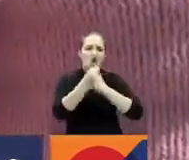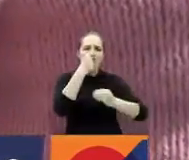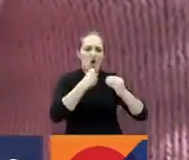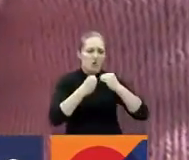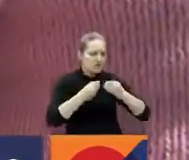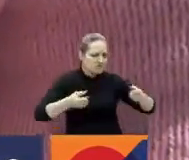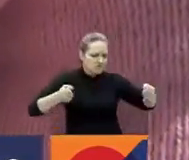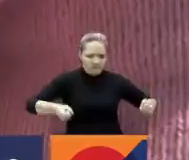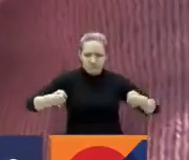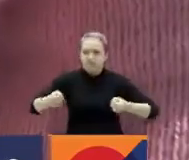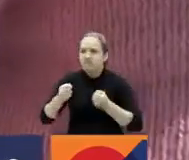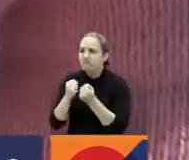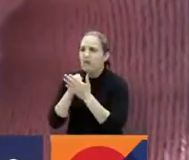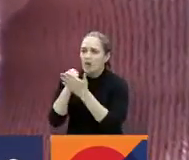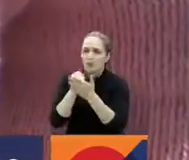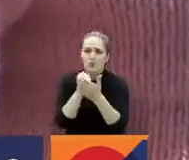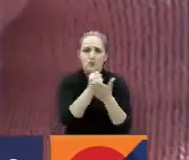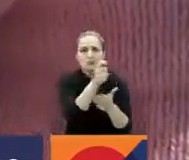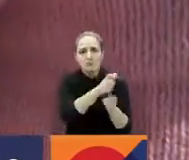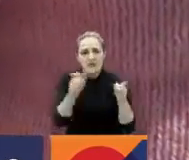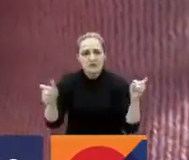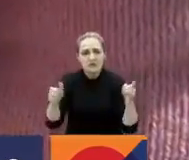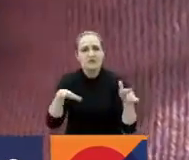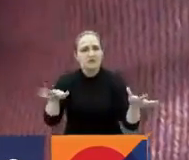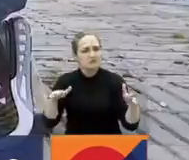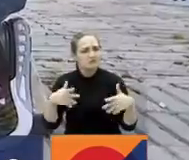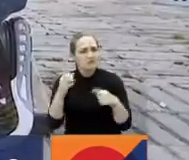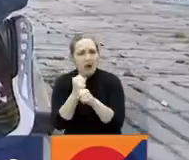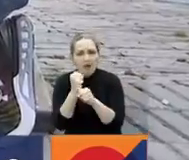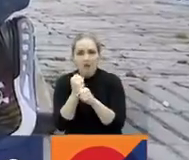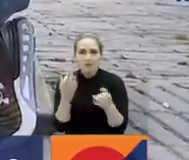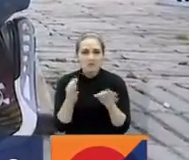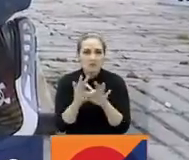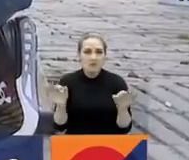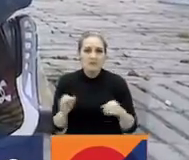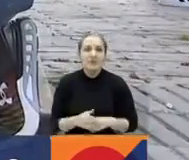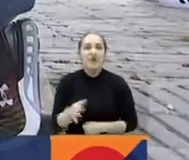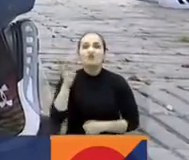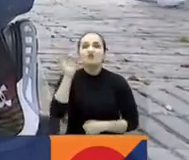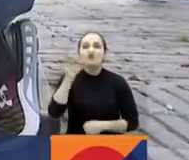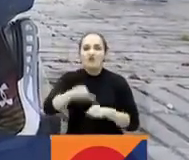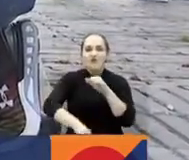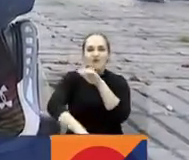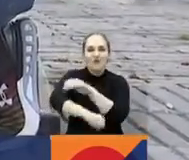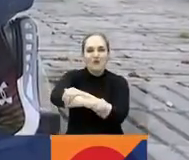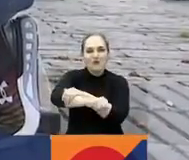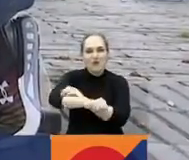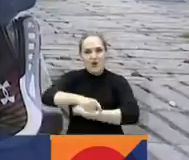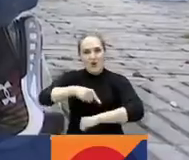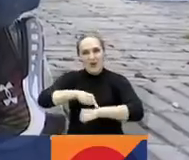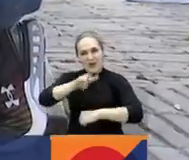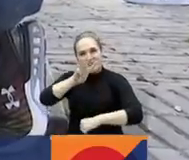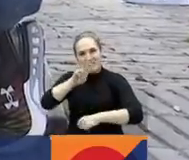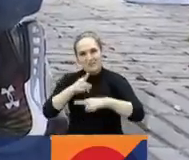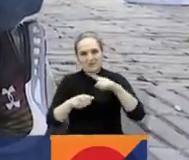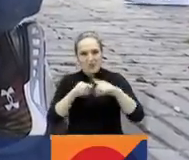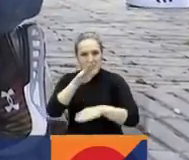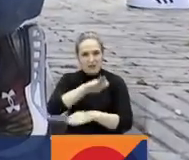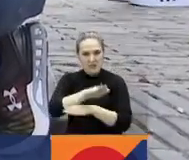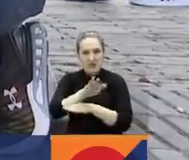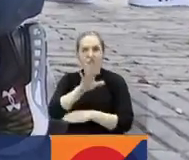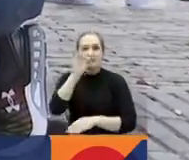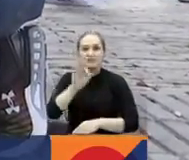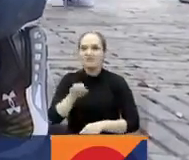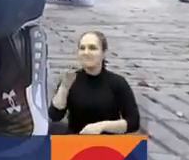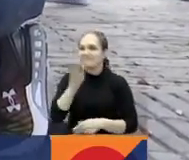y ayudar a una de las tradicionales familias que allí trabajaba. Cuando los partidos eran siempre a las 3:30 de la tarde, ese era el